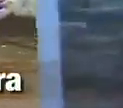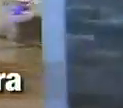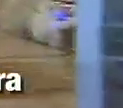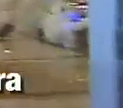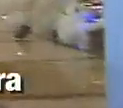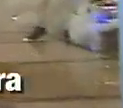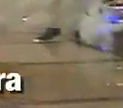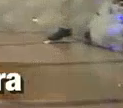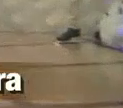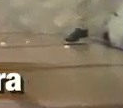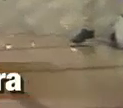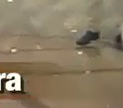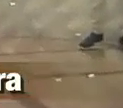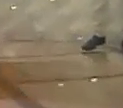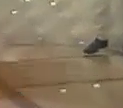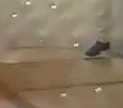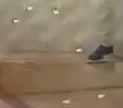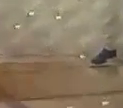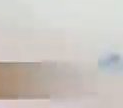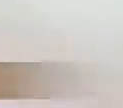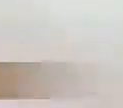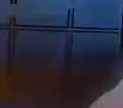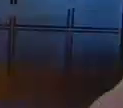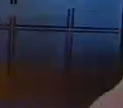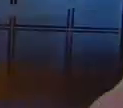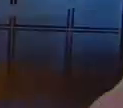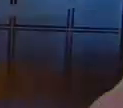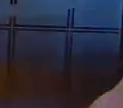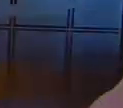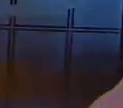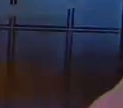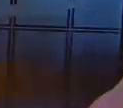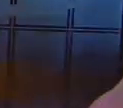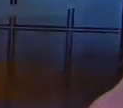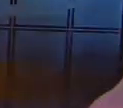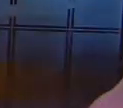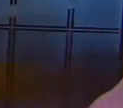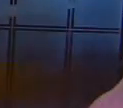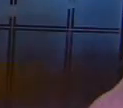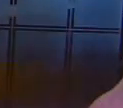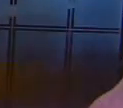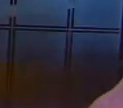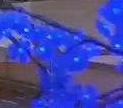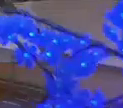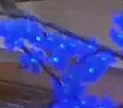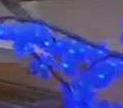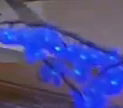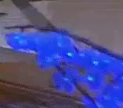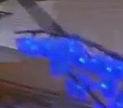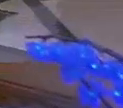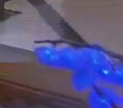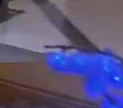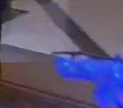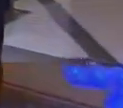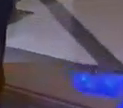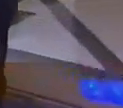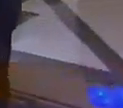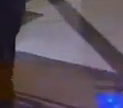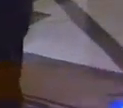escondido en mi armadura. Falto de aire, se me hizo tarde,